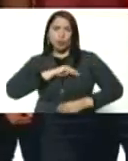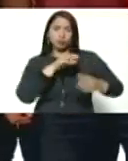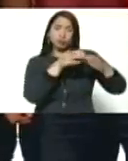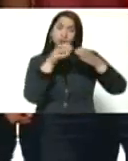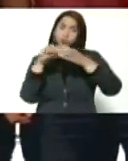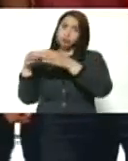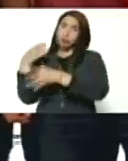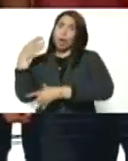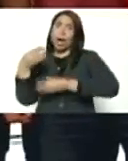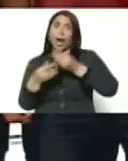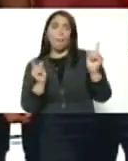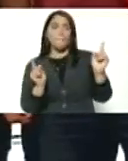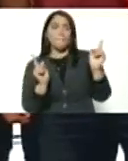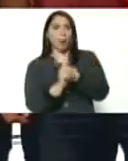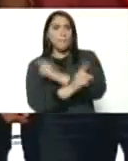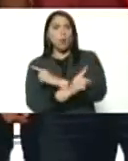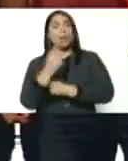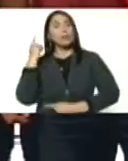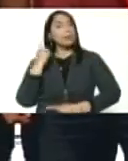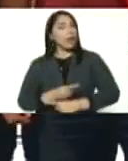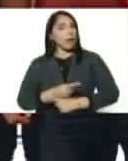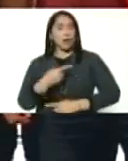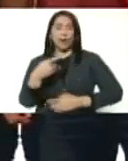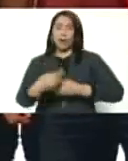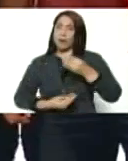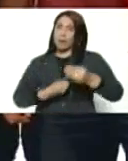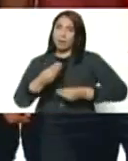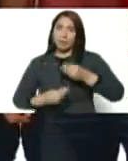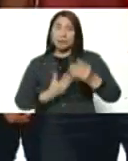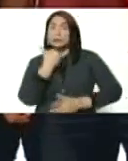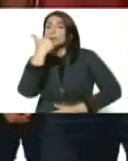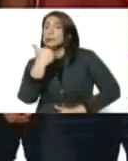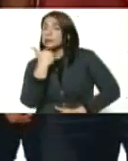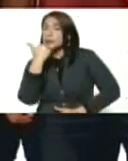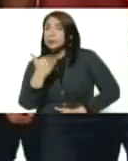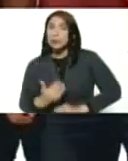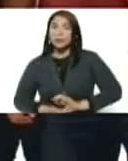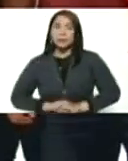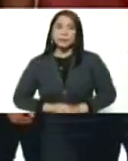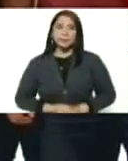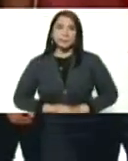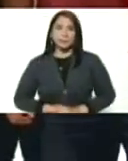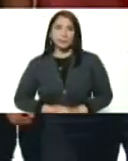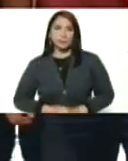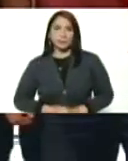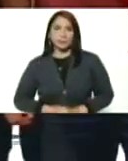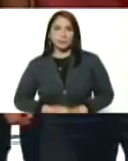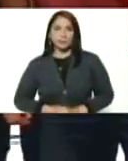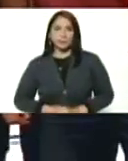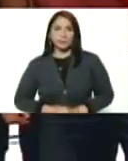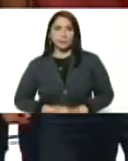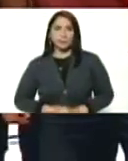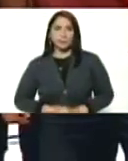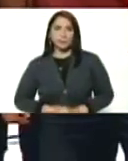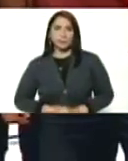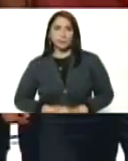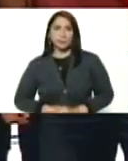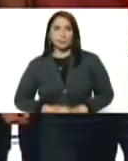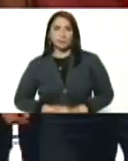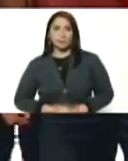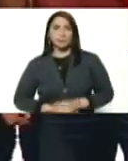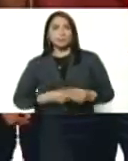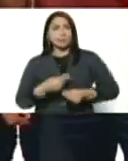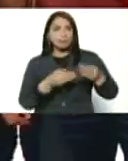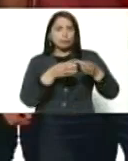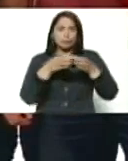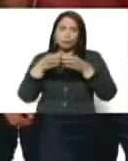vamos a hacer los cambios que tengamos que hacer de cara a la a la modificación de esas estructuras